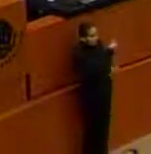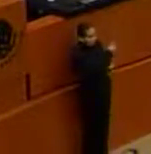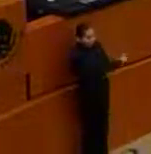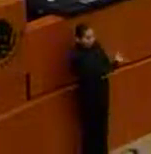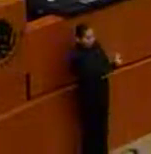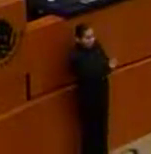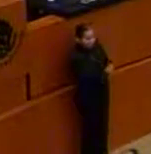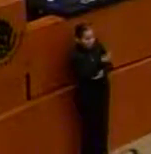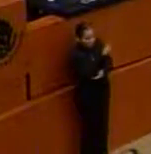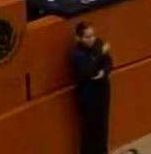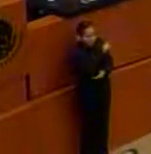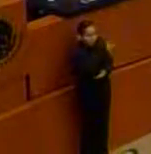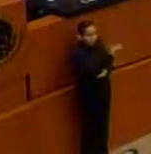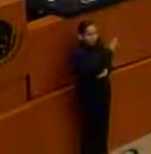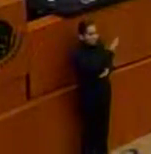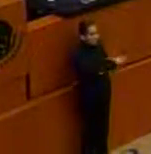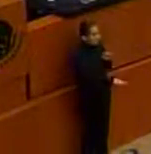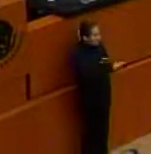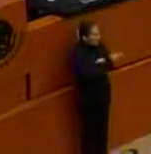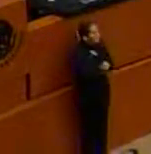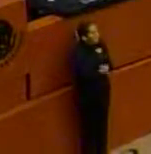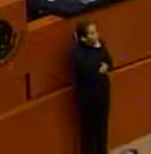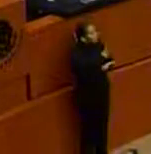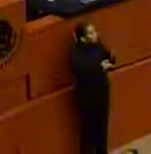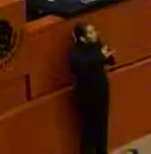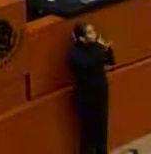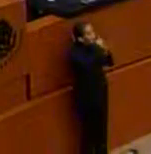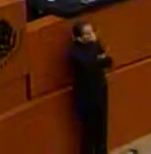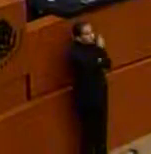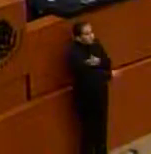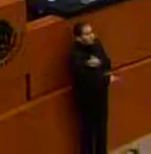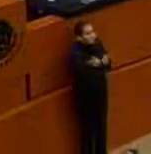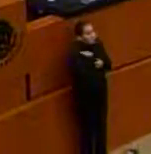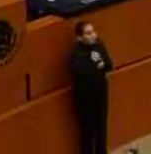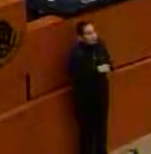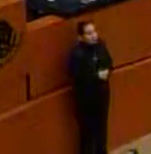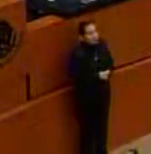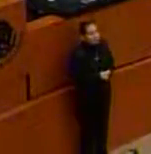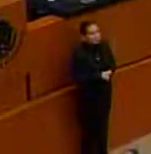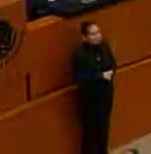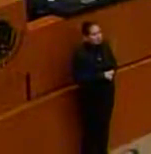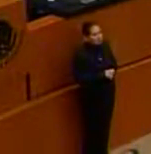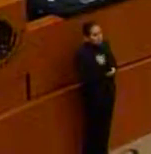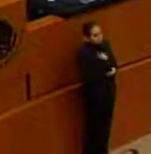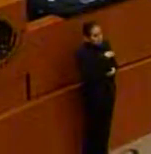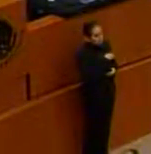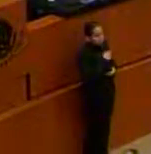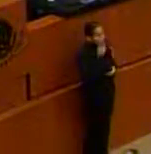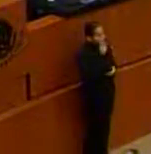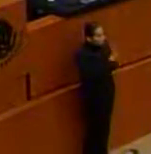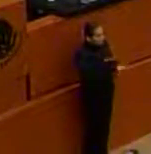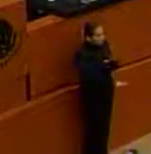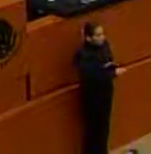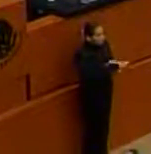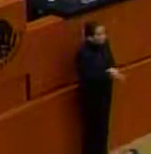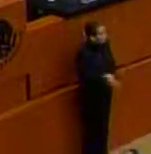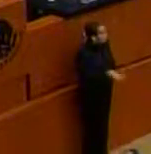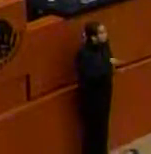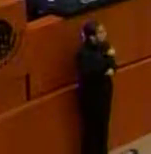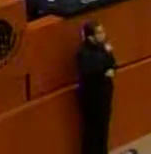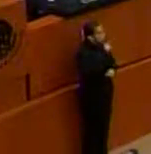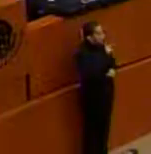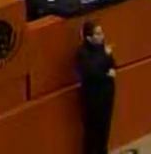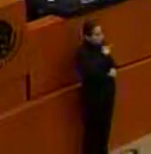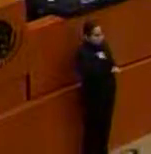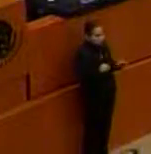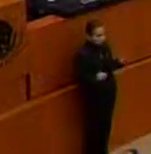renta básica sirva para satisfacer esas necesidades fundamentales,